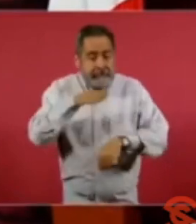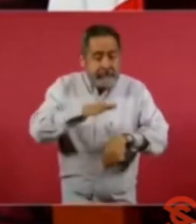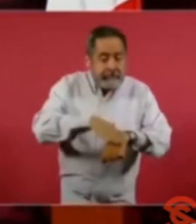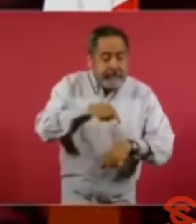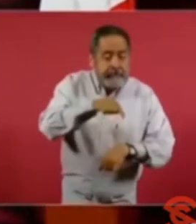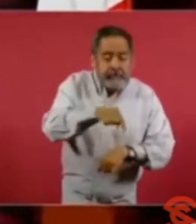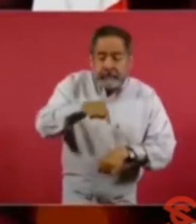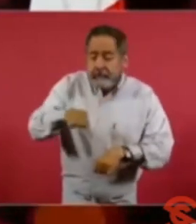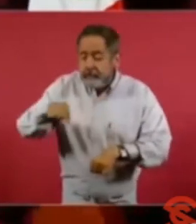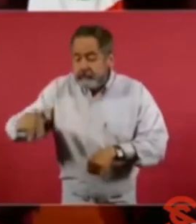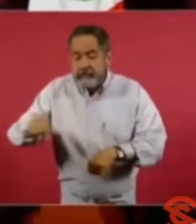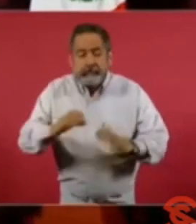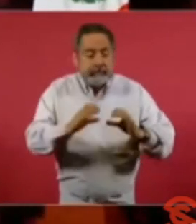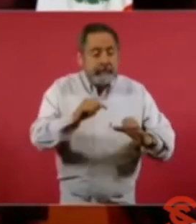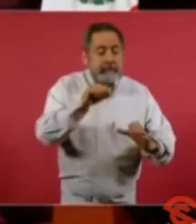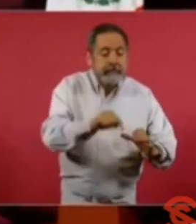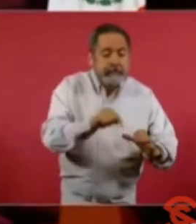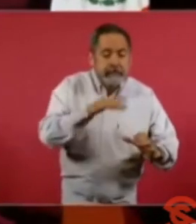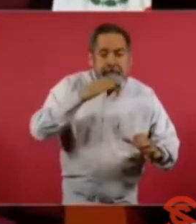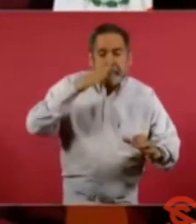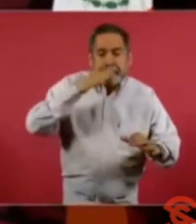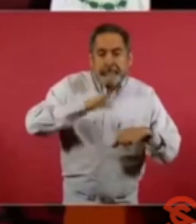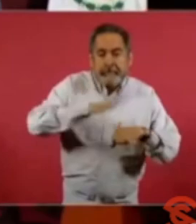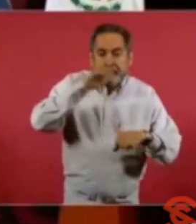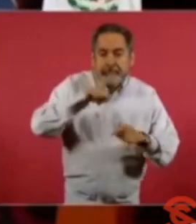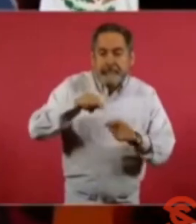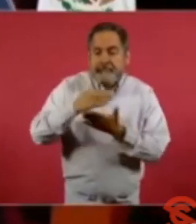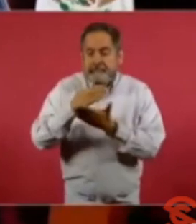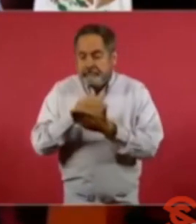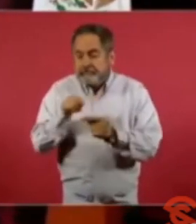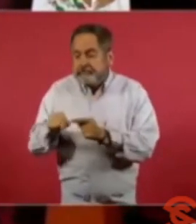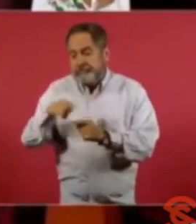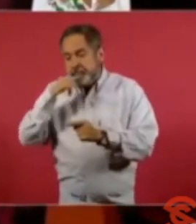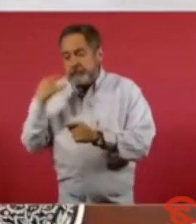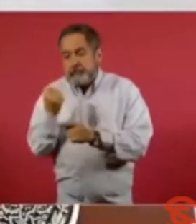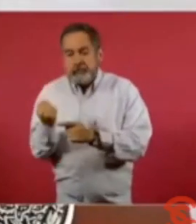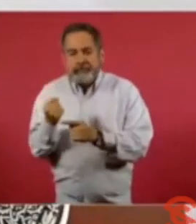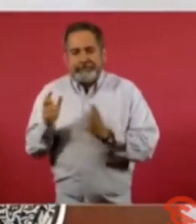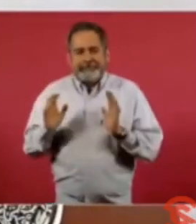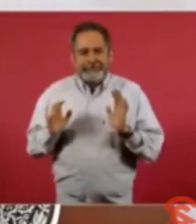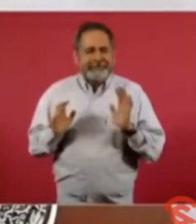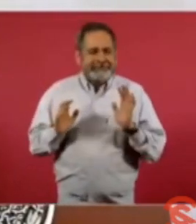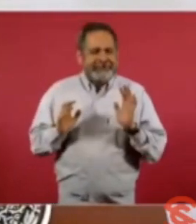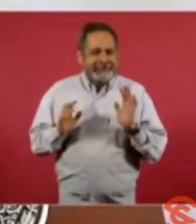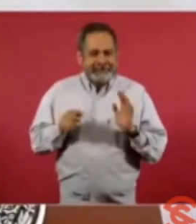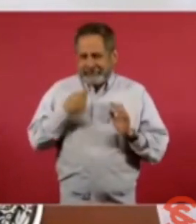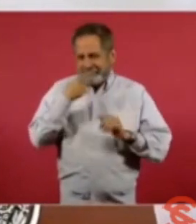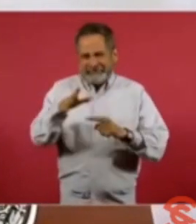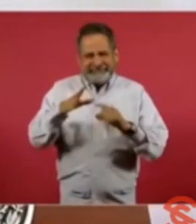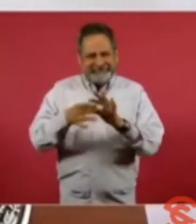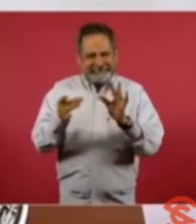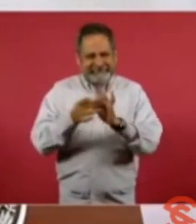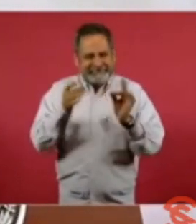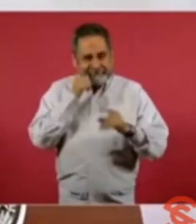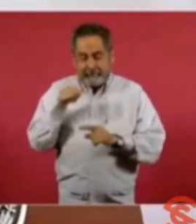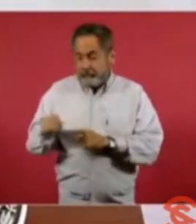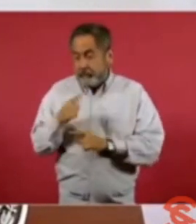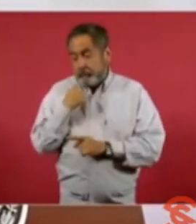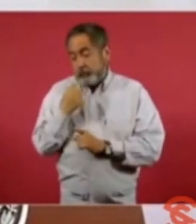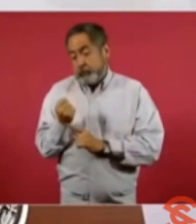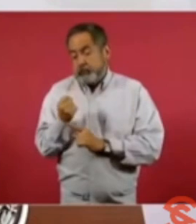tenga cuidado sí este porque esta es muy